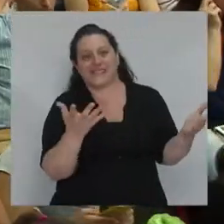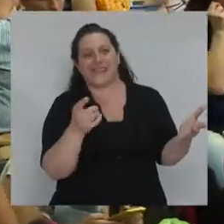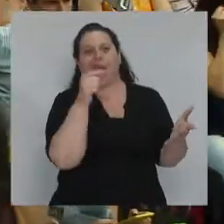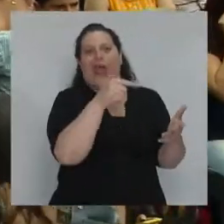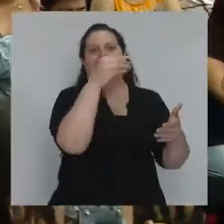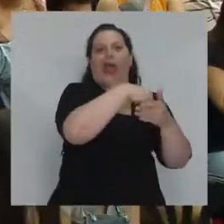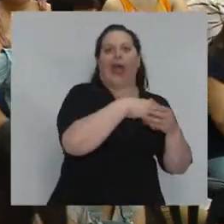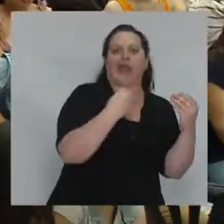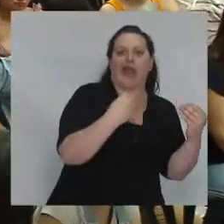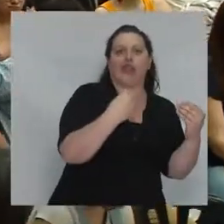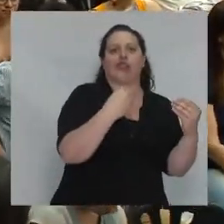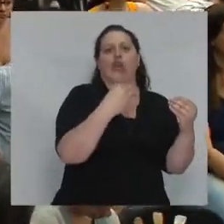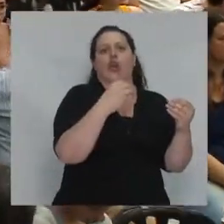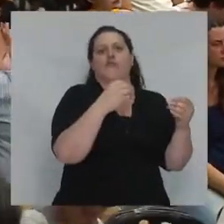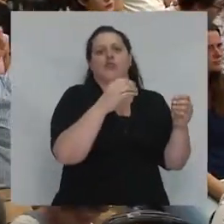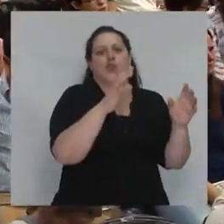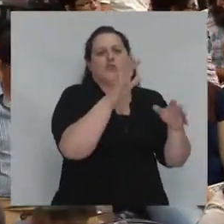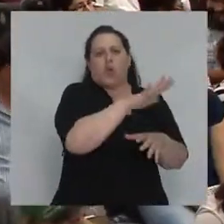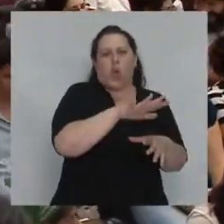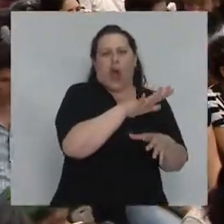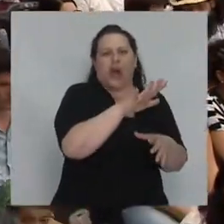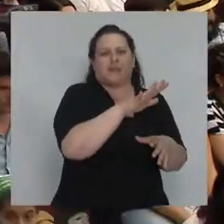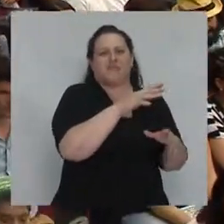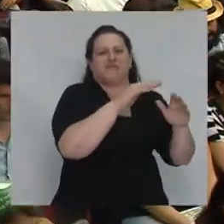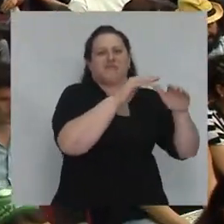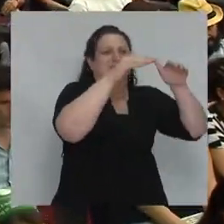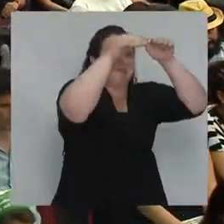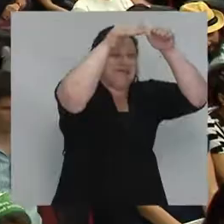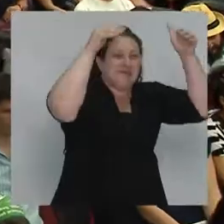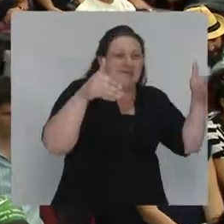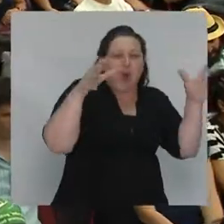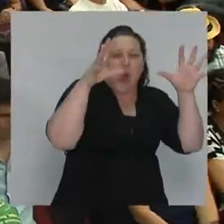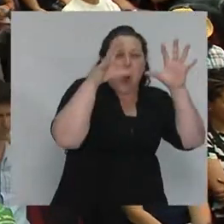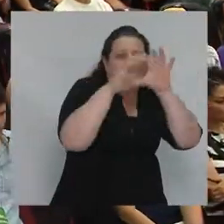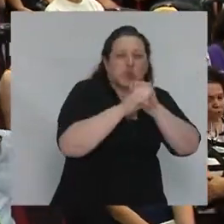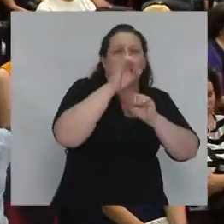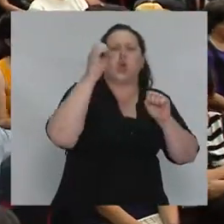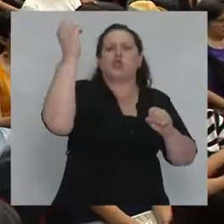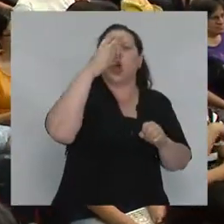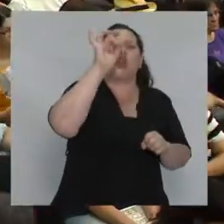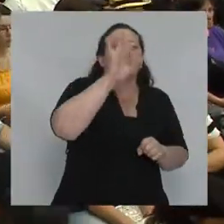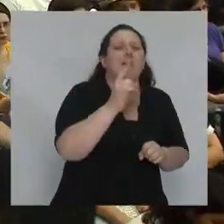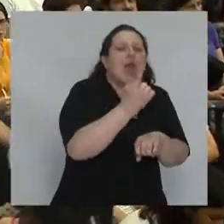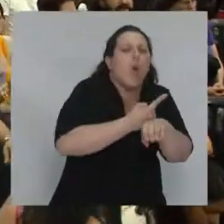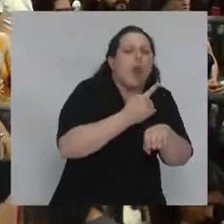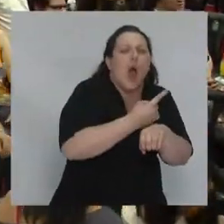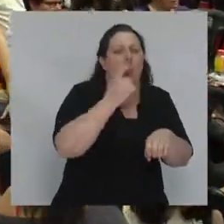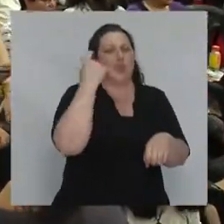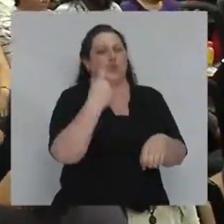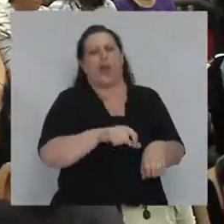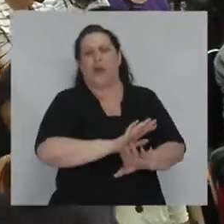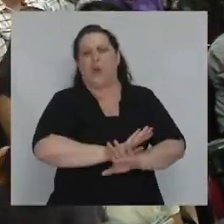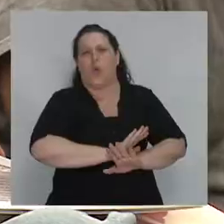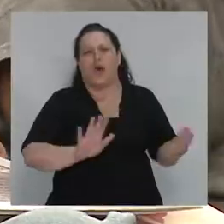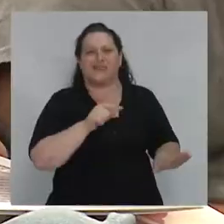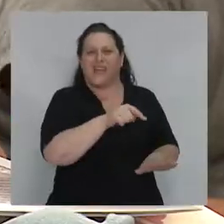lo que está Lula es confinado, porque Lula tiene una hora de sol. Es una vergüenza que lo tengan en esas condiciones